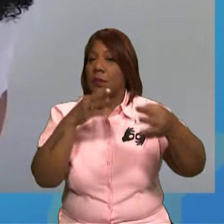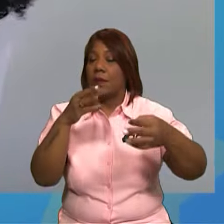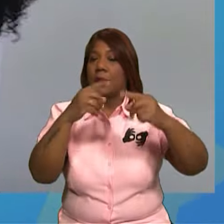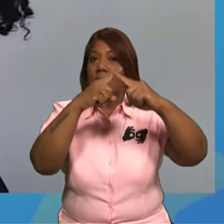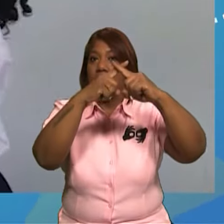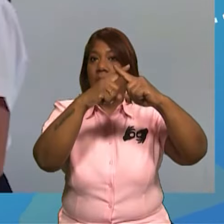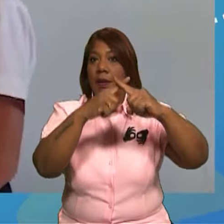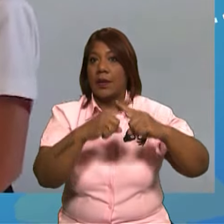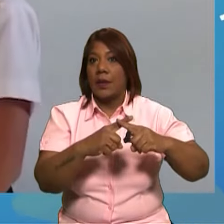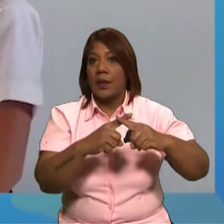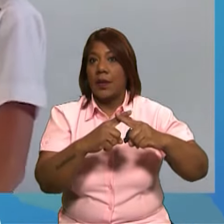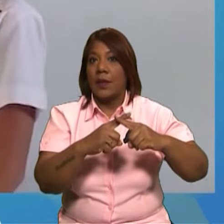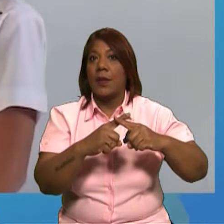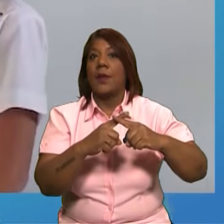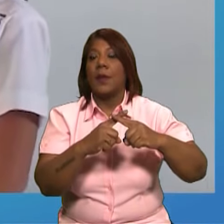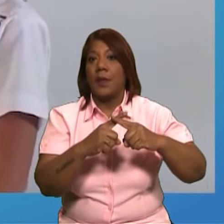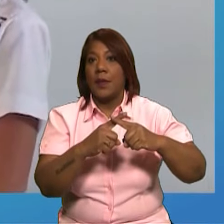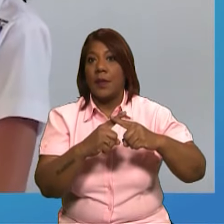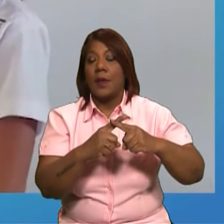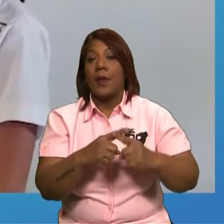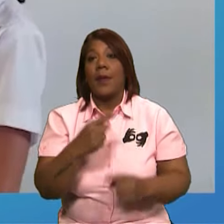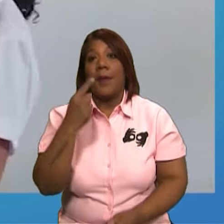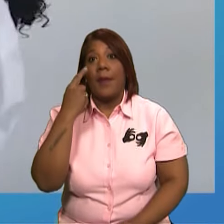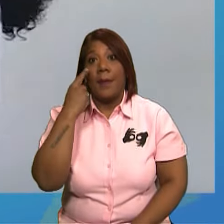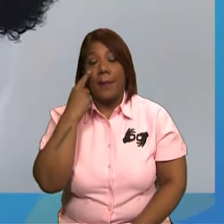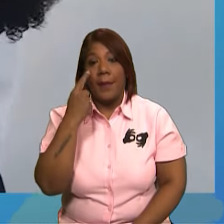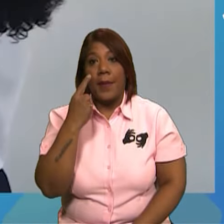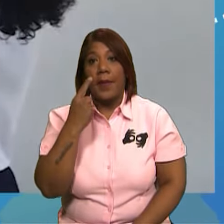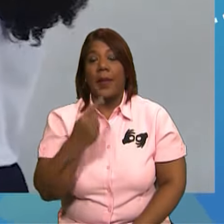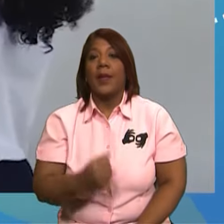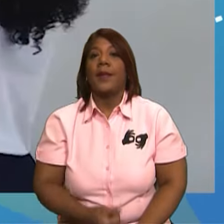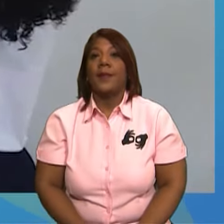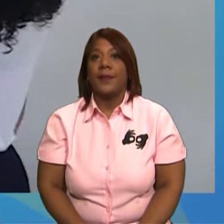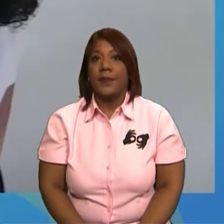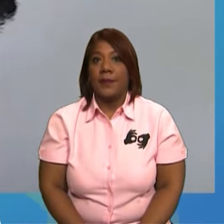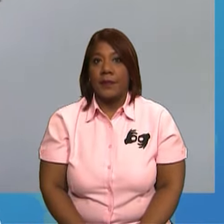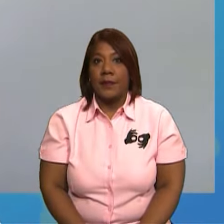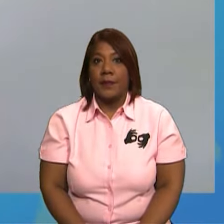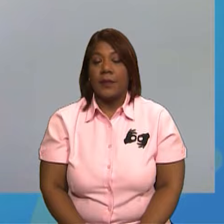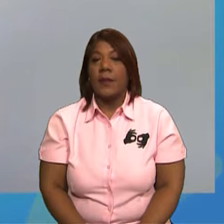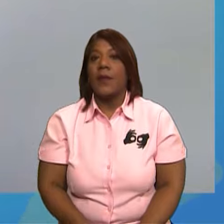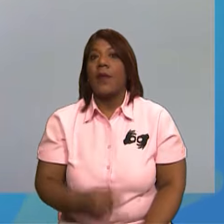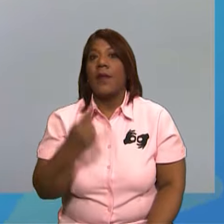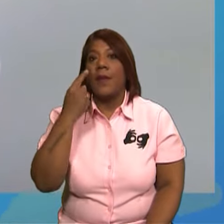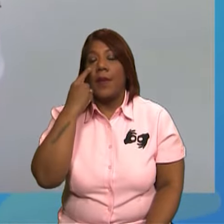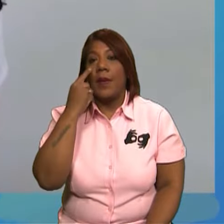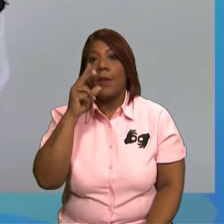multiplicación descomponiendo el multiplicador. Tenemos el número